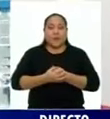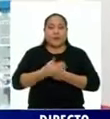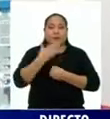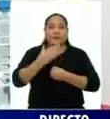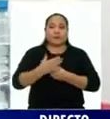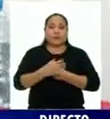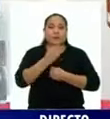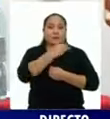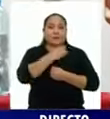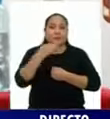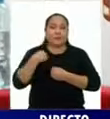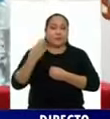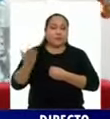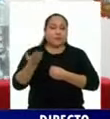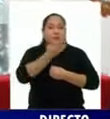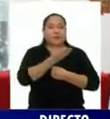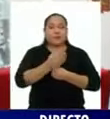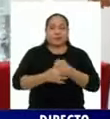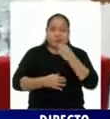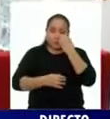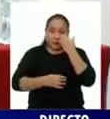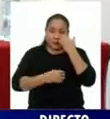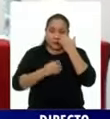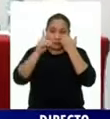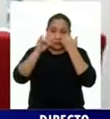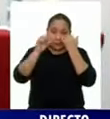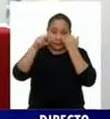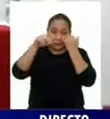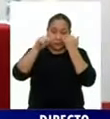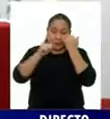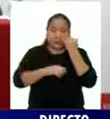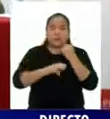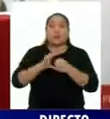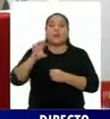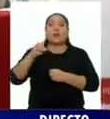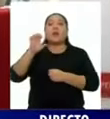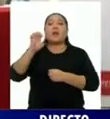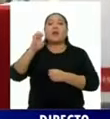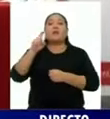Muchas gracias, ministro. Entonces vamos con Diana Pachacama, de Exitosa.